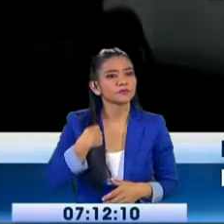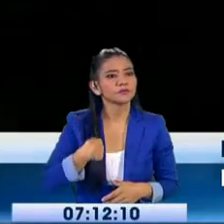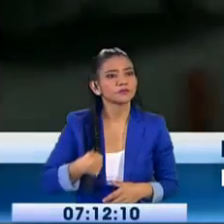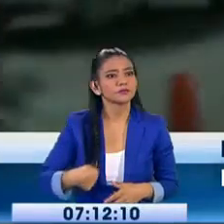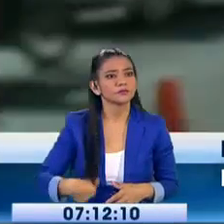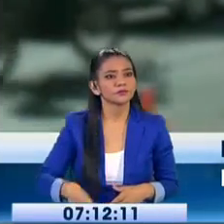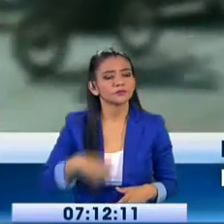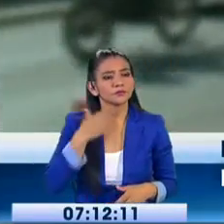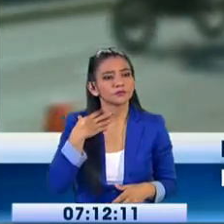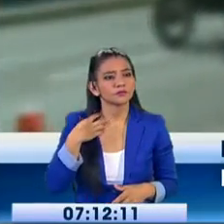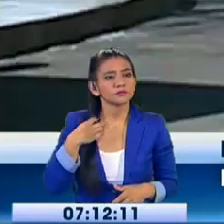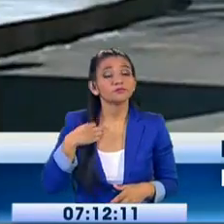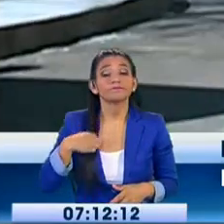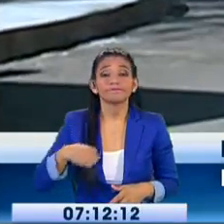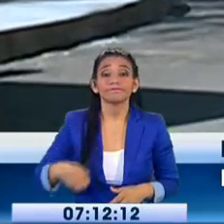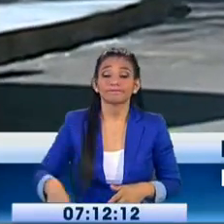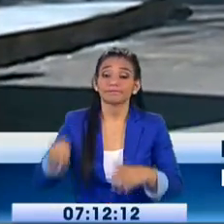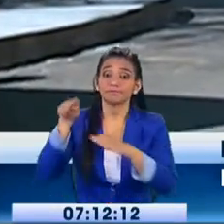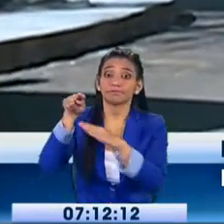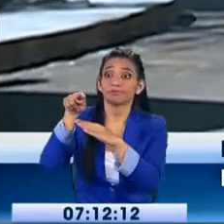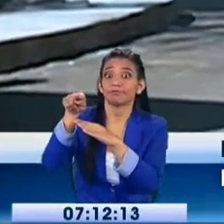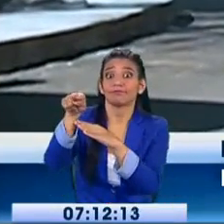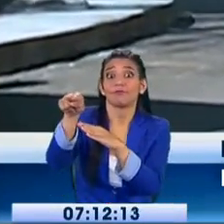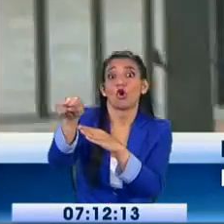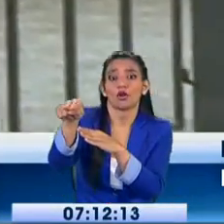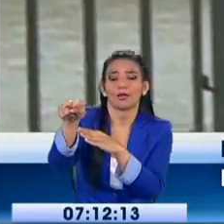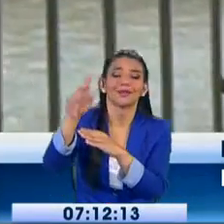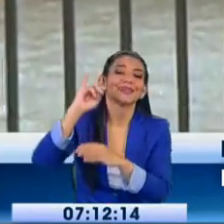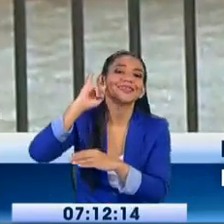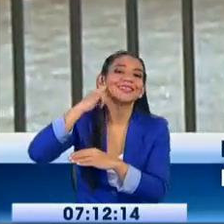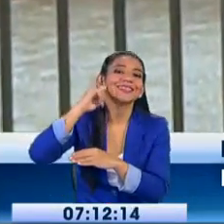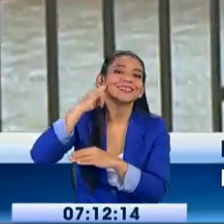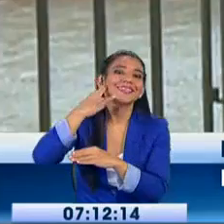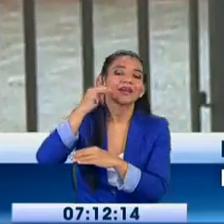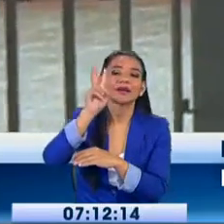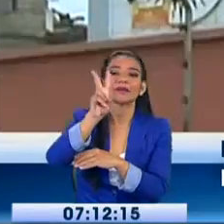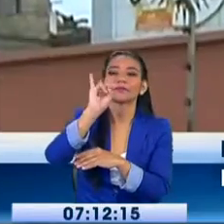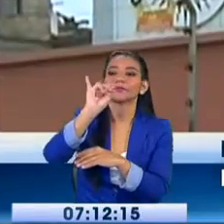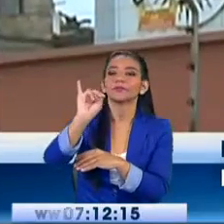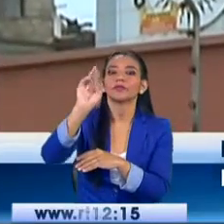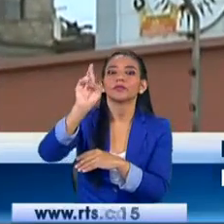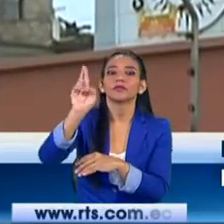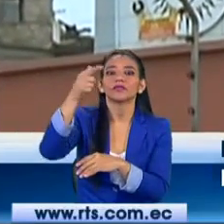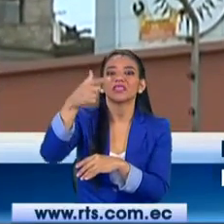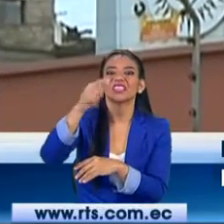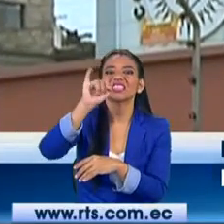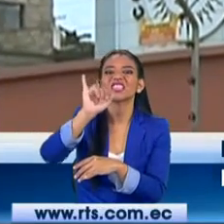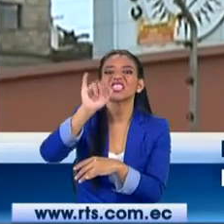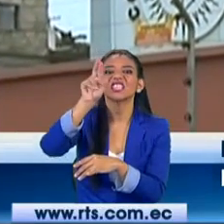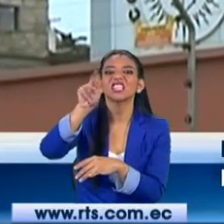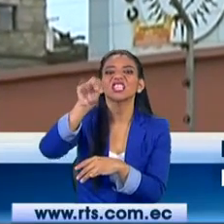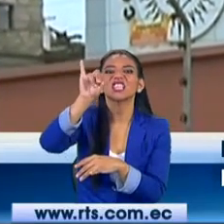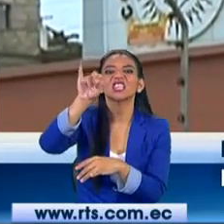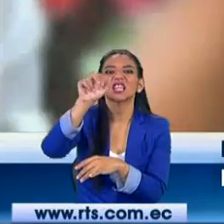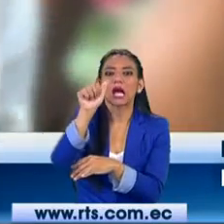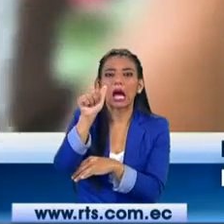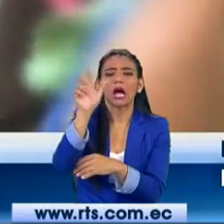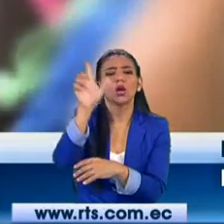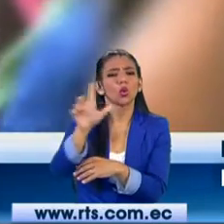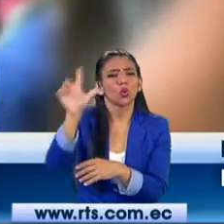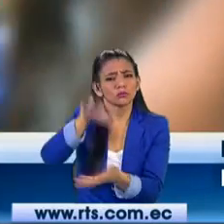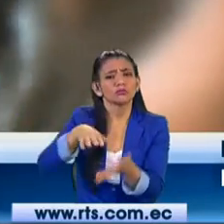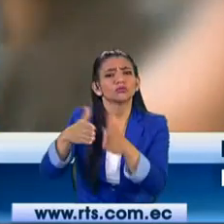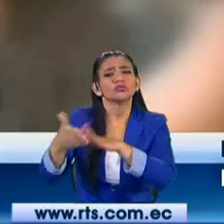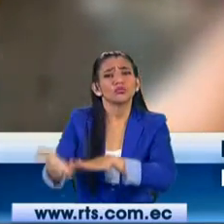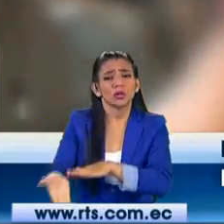Desde muy temprano llegaron hasta la morgue los familiares de Virginia de 4 años, quien falleció la tarde del pasado lunes. Con el corazón deshecho, su